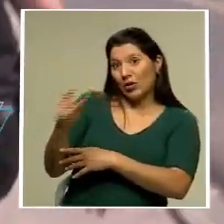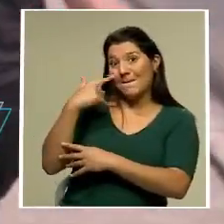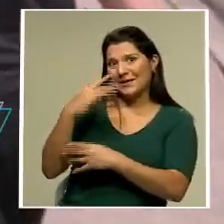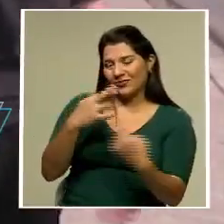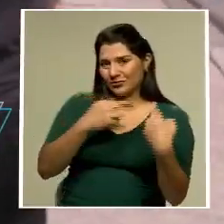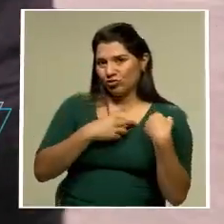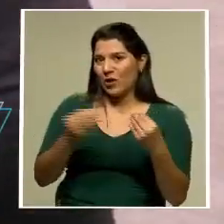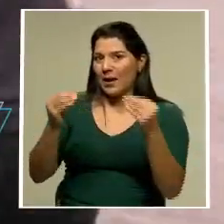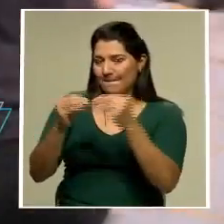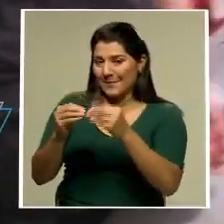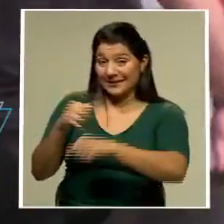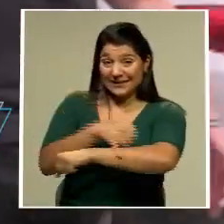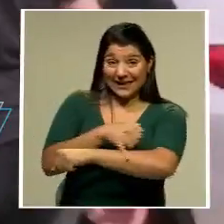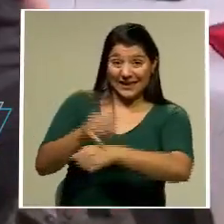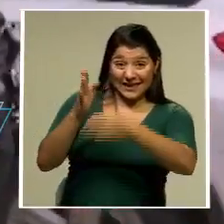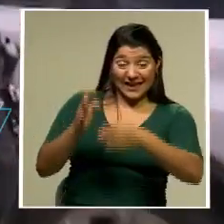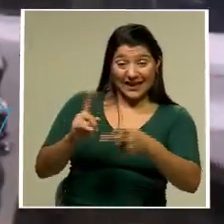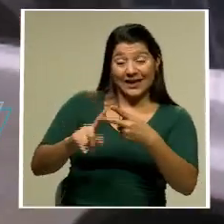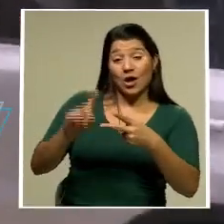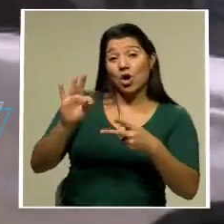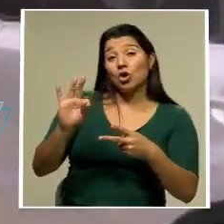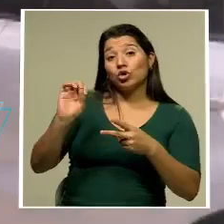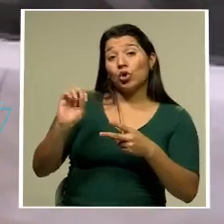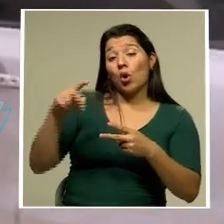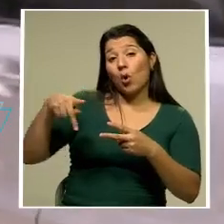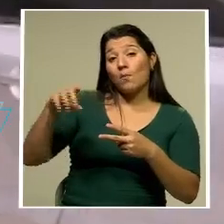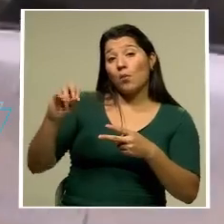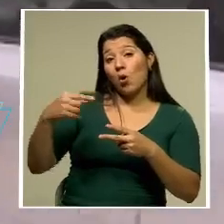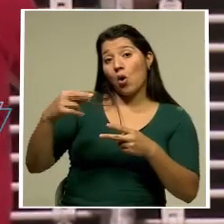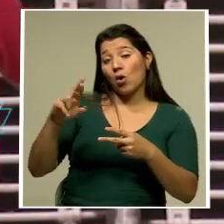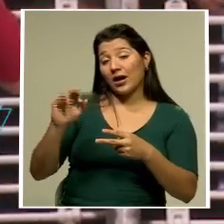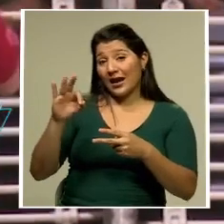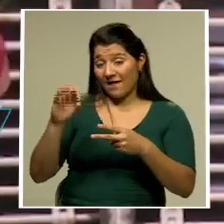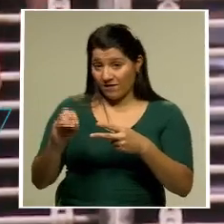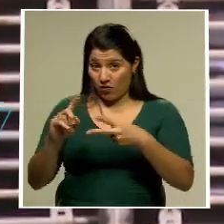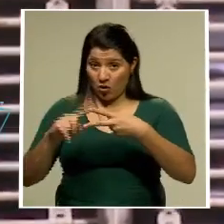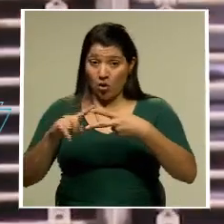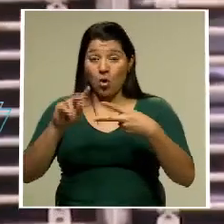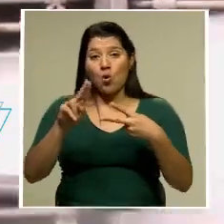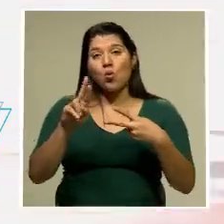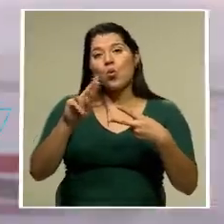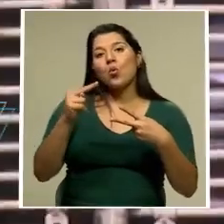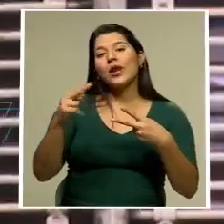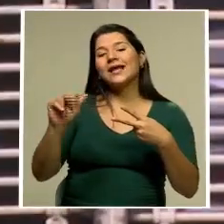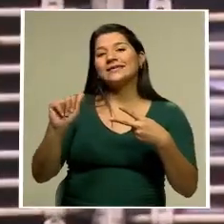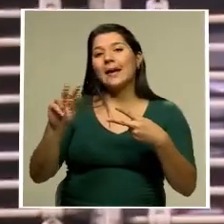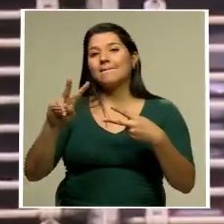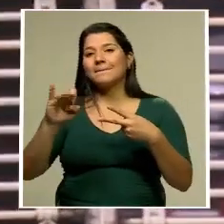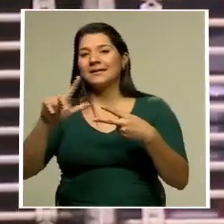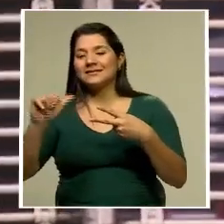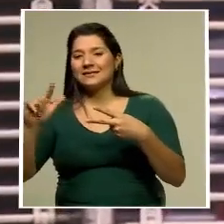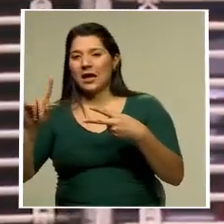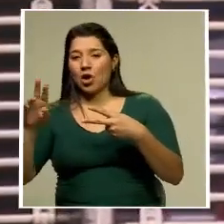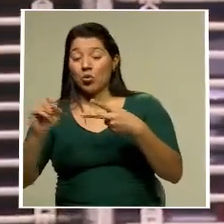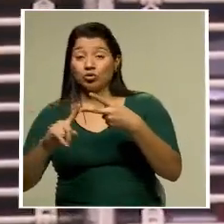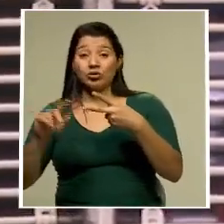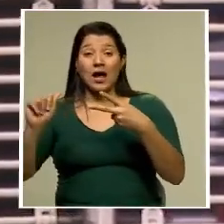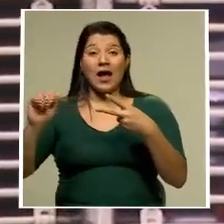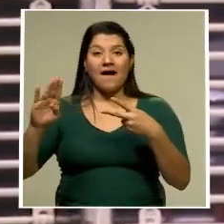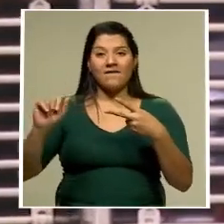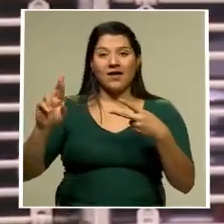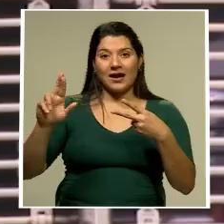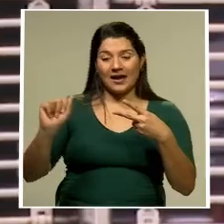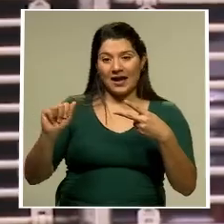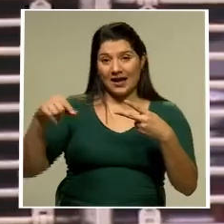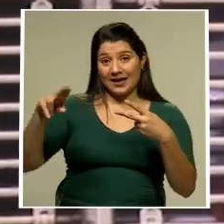un ingeniero y topógrafo de geología y minas de apellidos Ureña Villalobos y para el gerente de Alzo Frutales de apellidos Abarca Quesada.